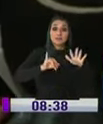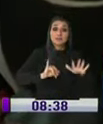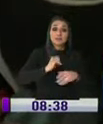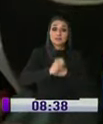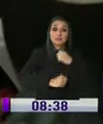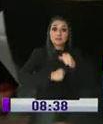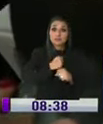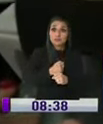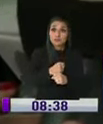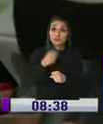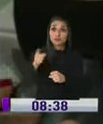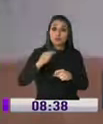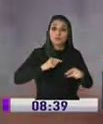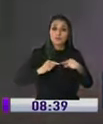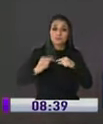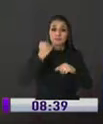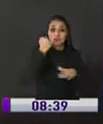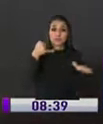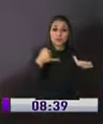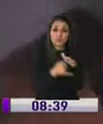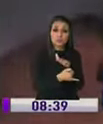por su jefe. Han pasado